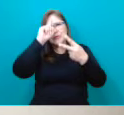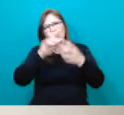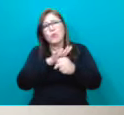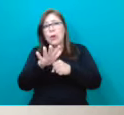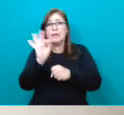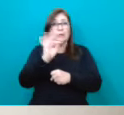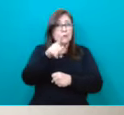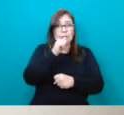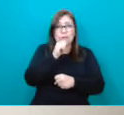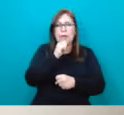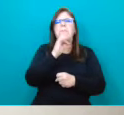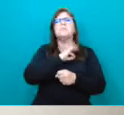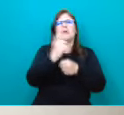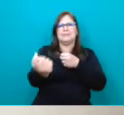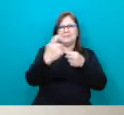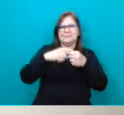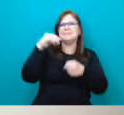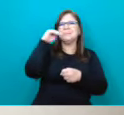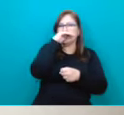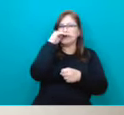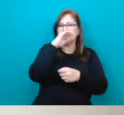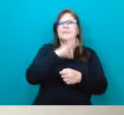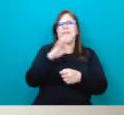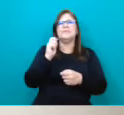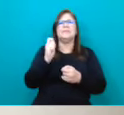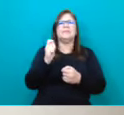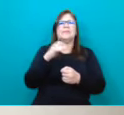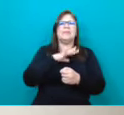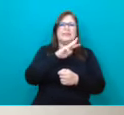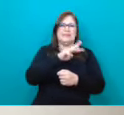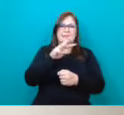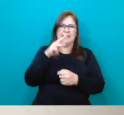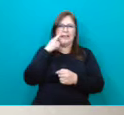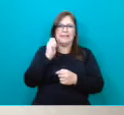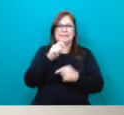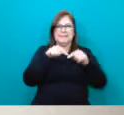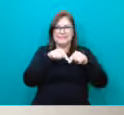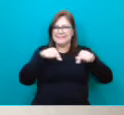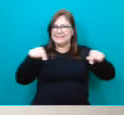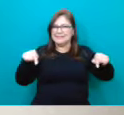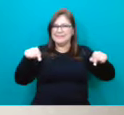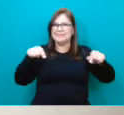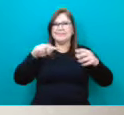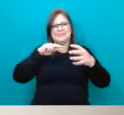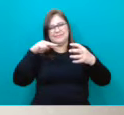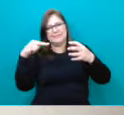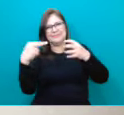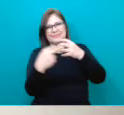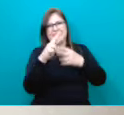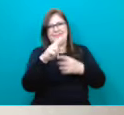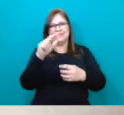página para conocer tus opiniones y sugerencias. Si no lo has hecho, suscríbete gratuitamente en la página www